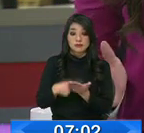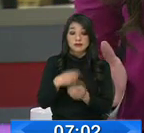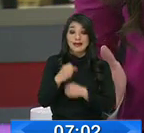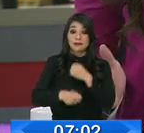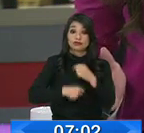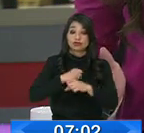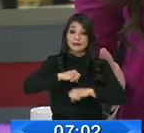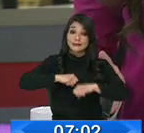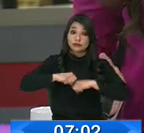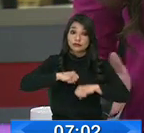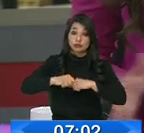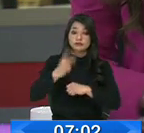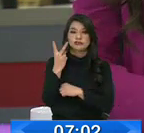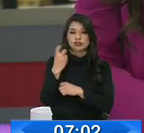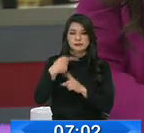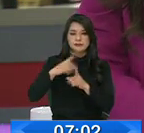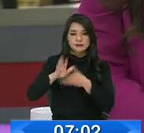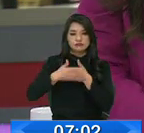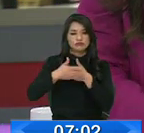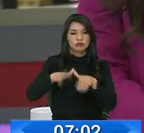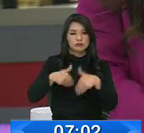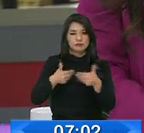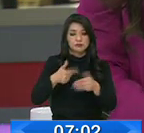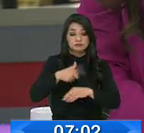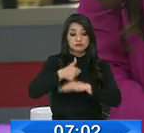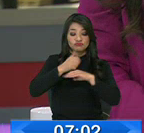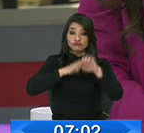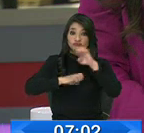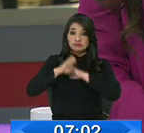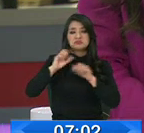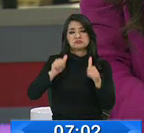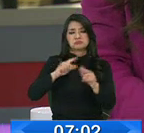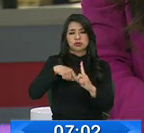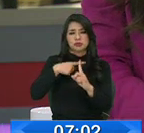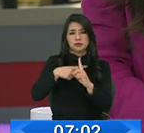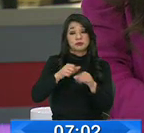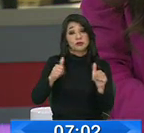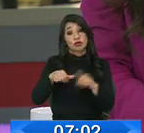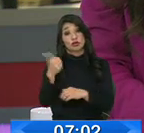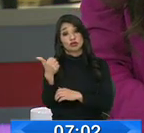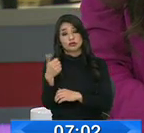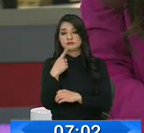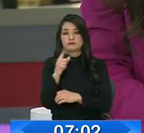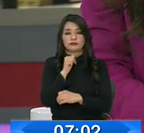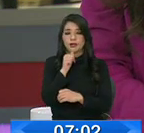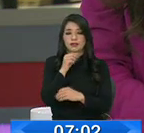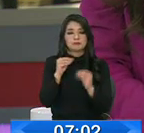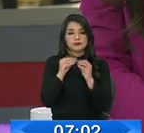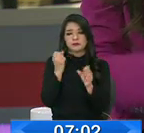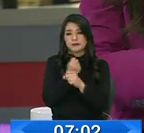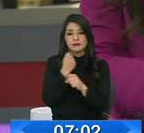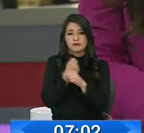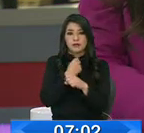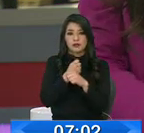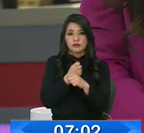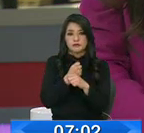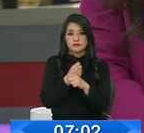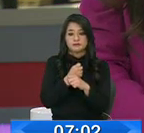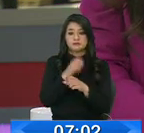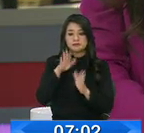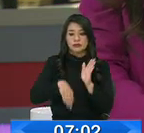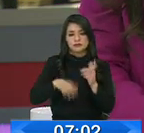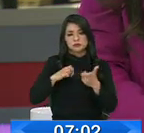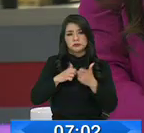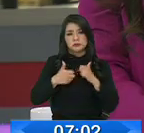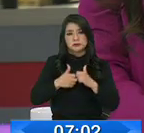gestión en estos 12 meses. Para las autoridades el balance es positivo, mientras que para otros faltó más trabajo y que haya menos polémicas.